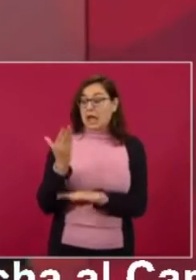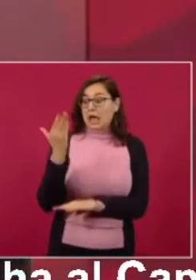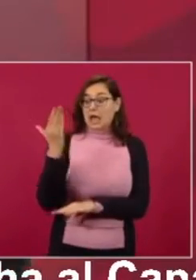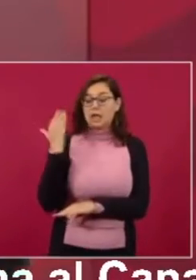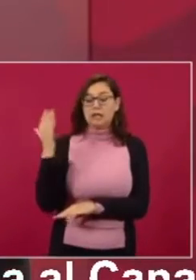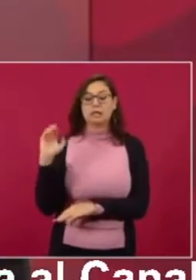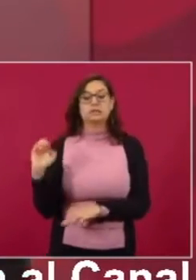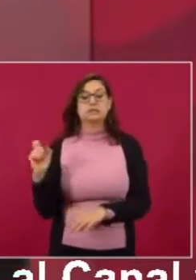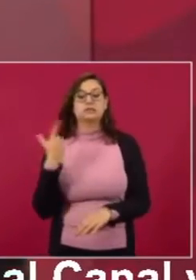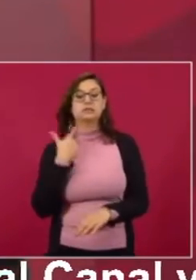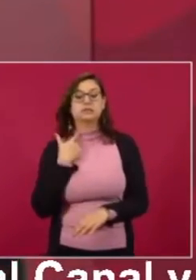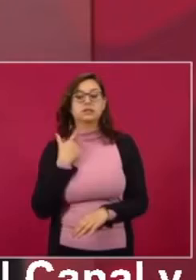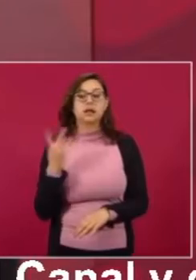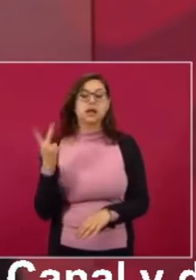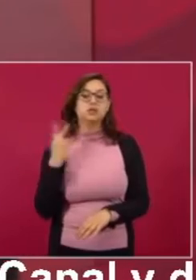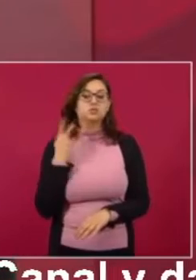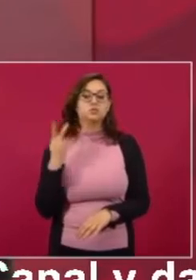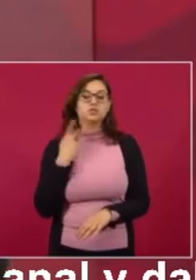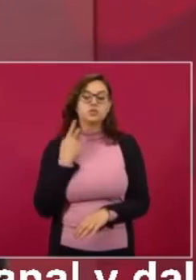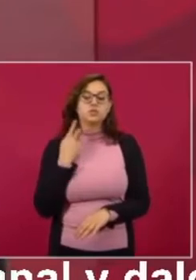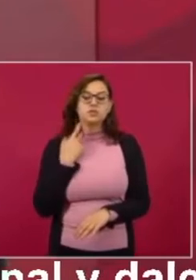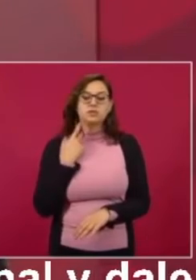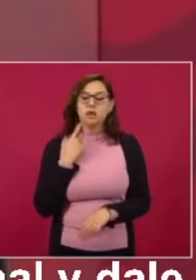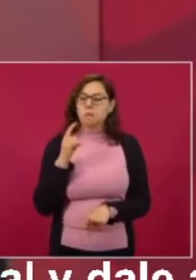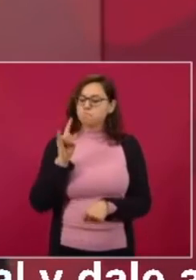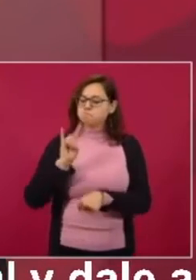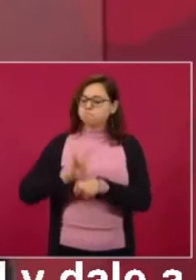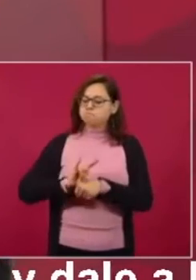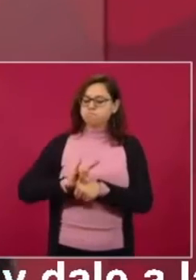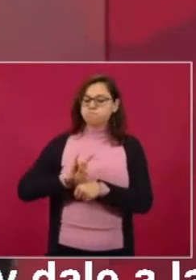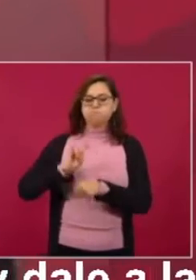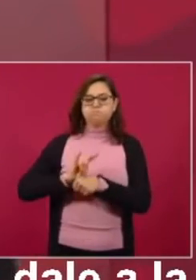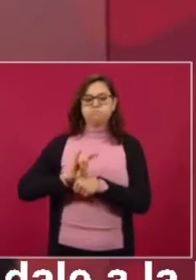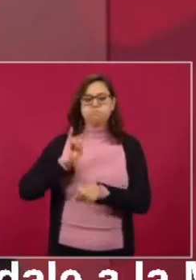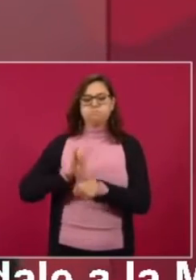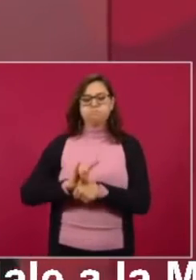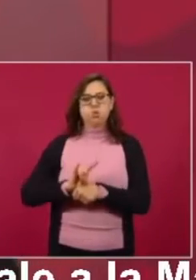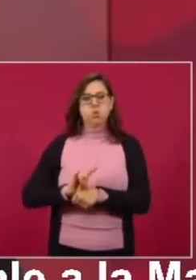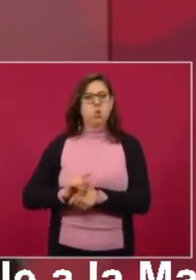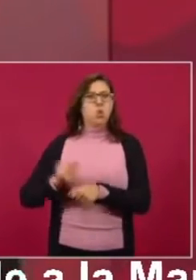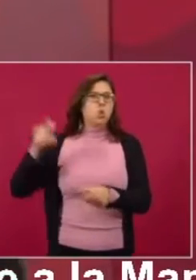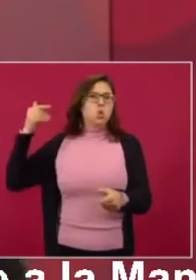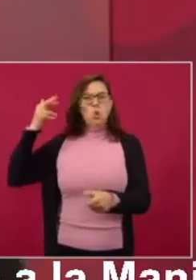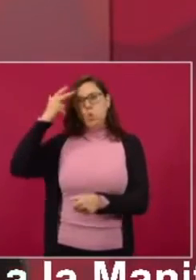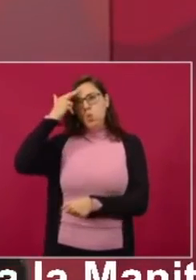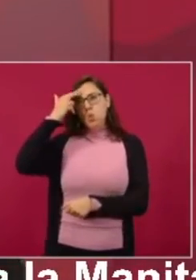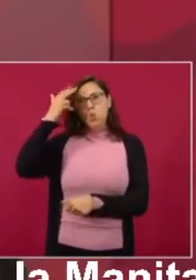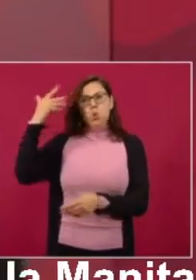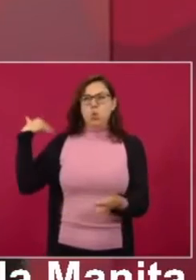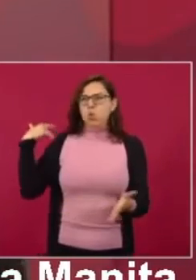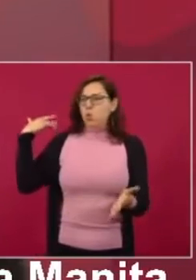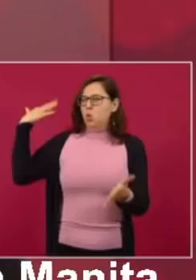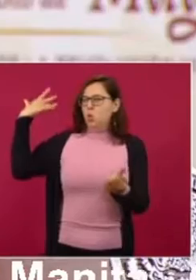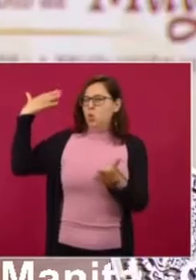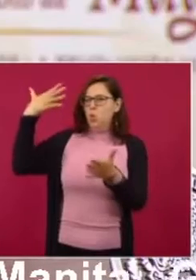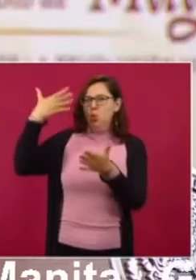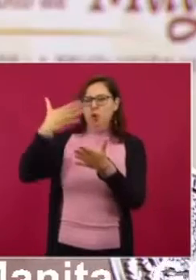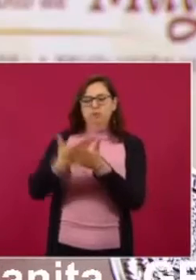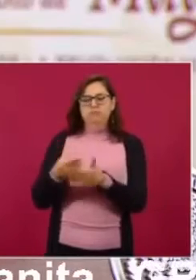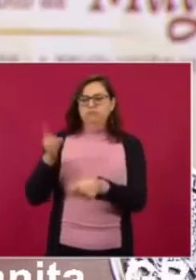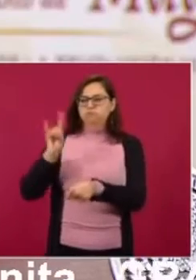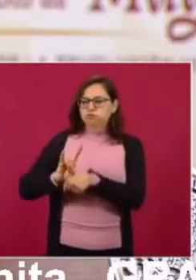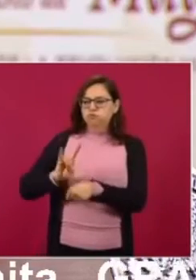de la política antidemocrática desde el porfiriato la